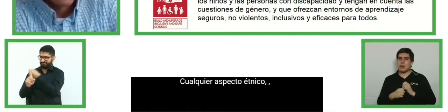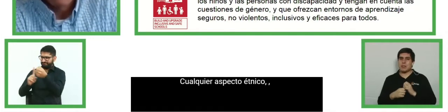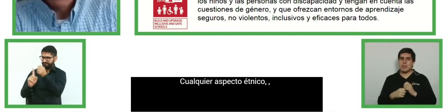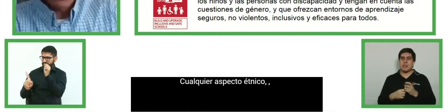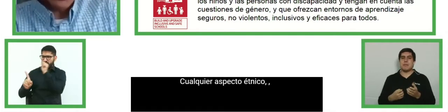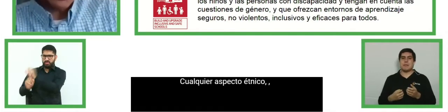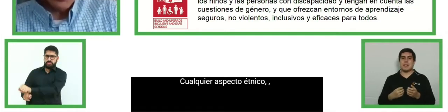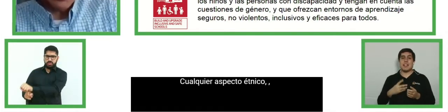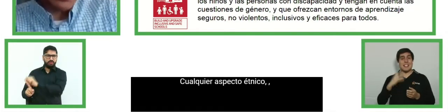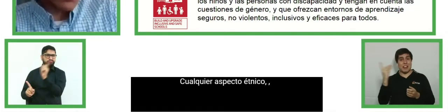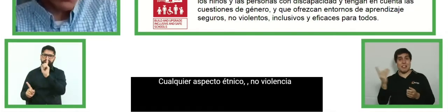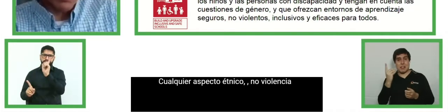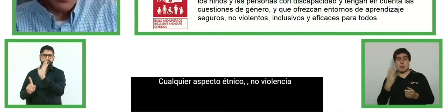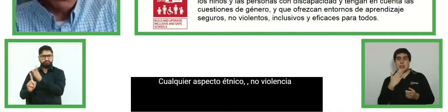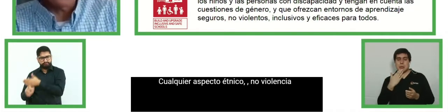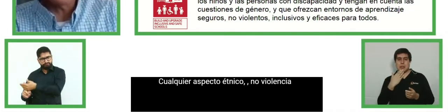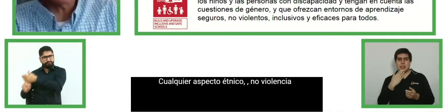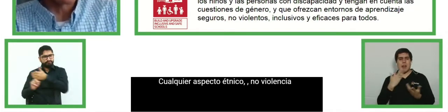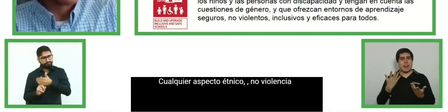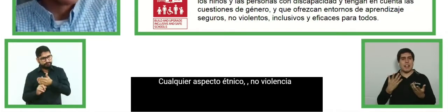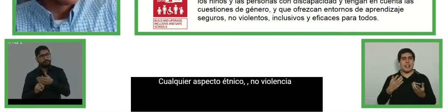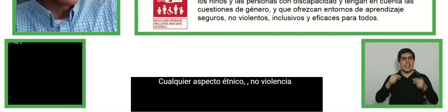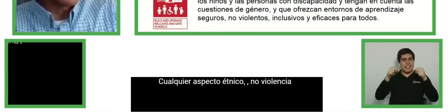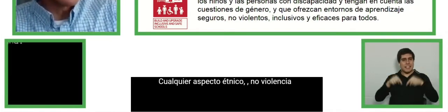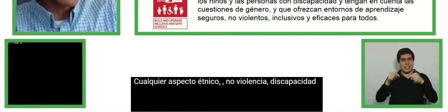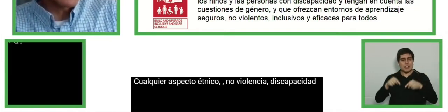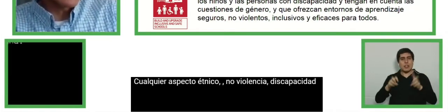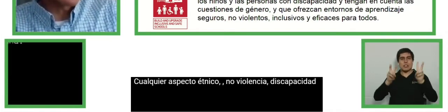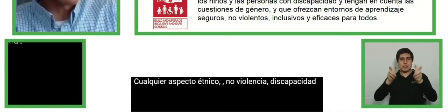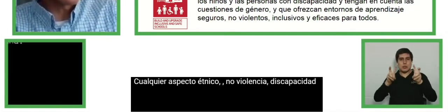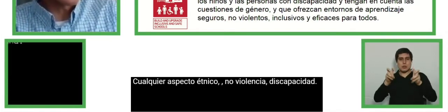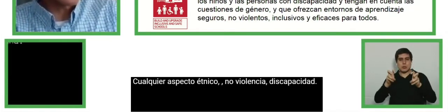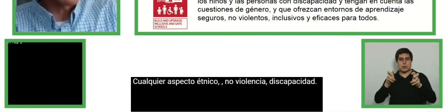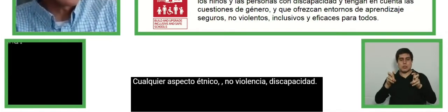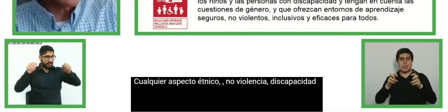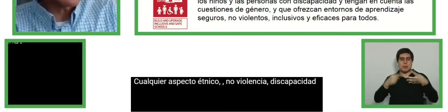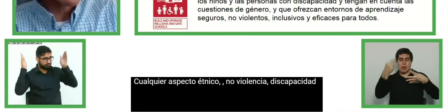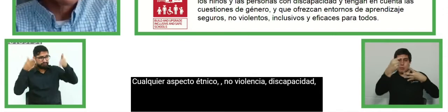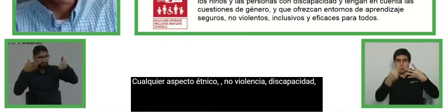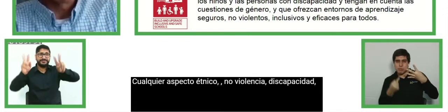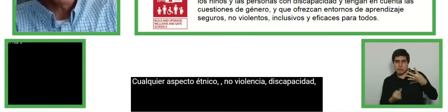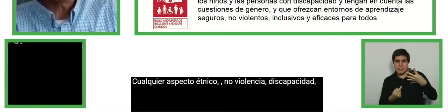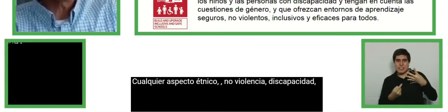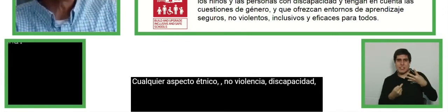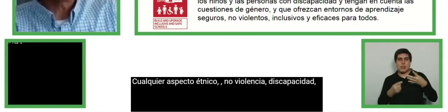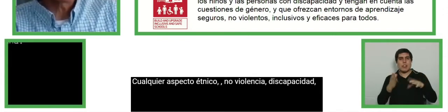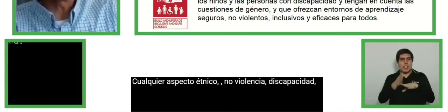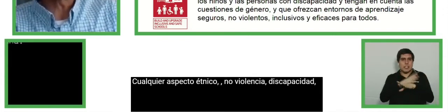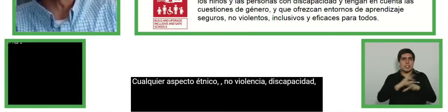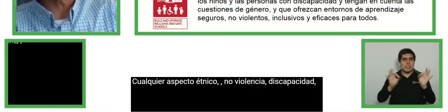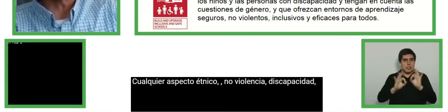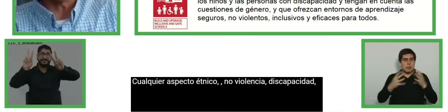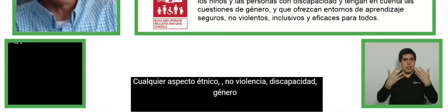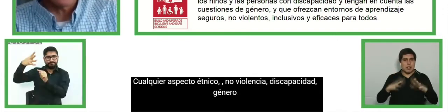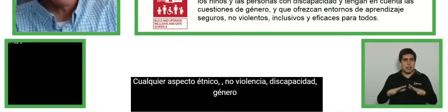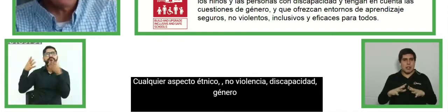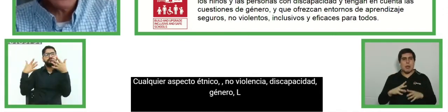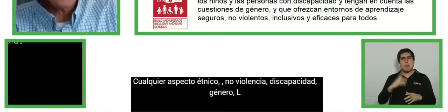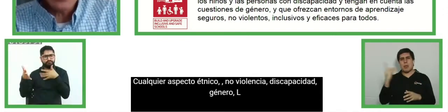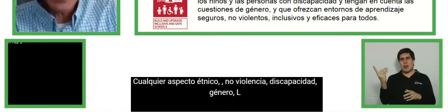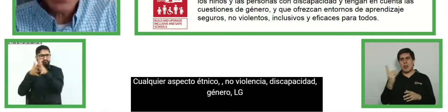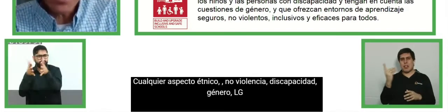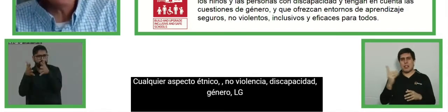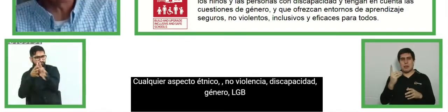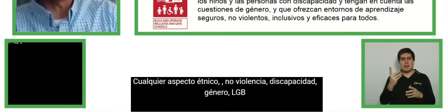cuestiones medioambientales, esto es un pequeño inciso, de género, LGBT, pero la discapacidad